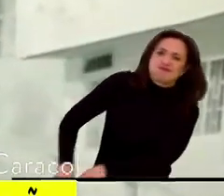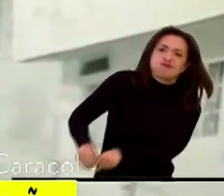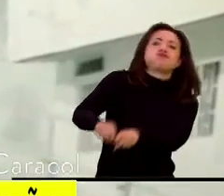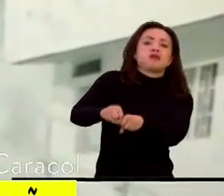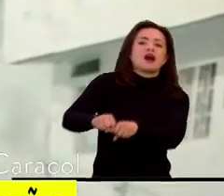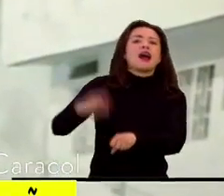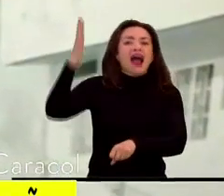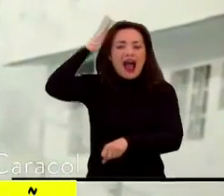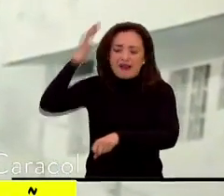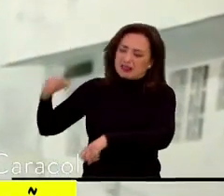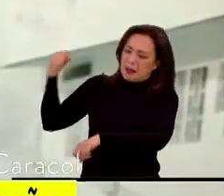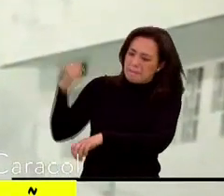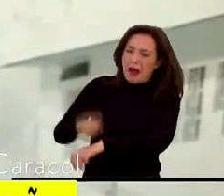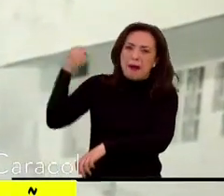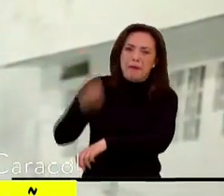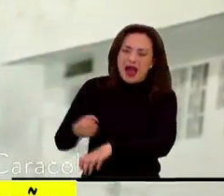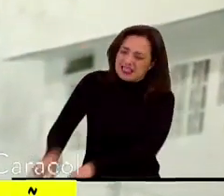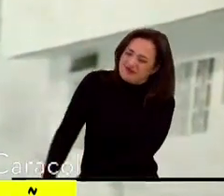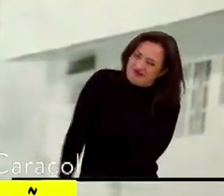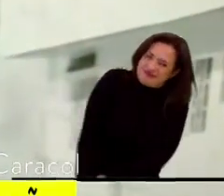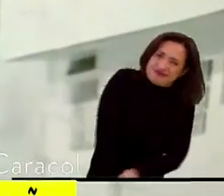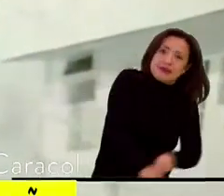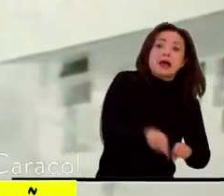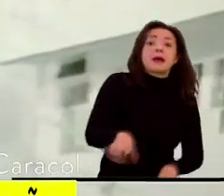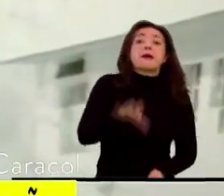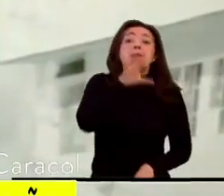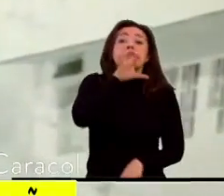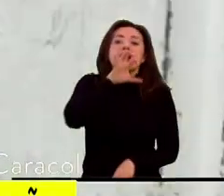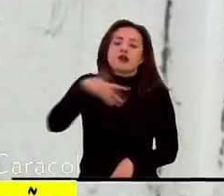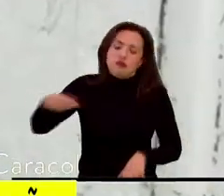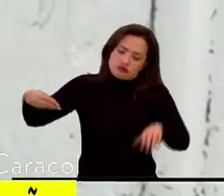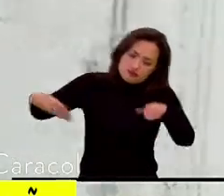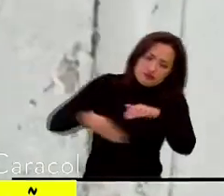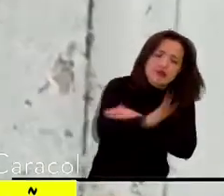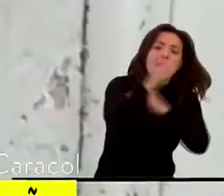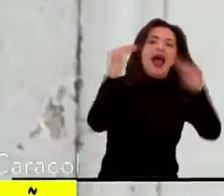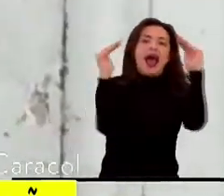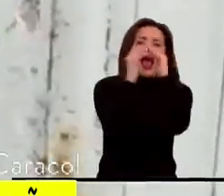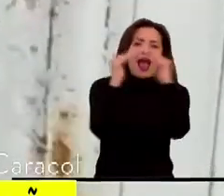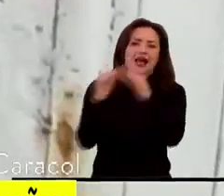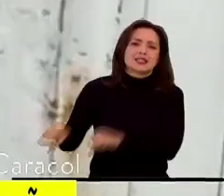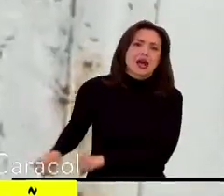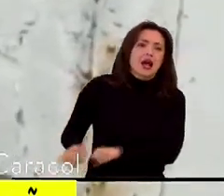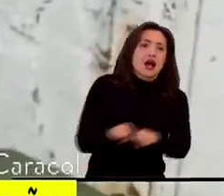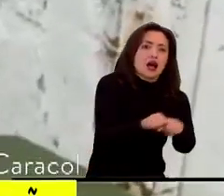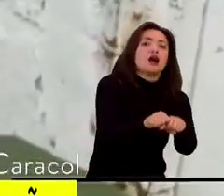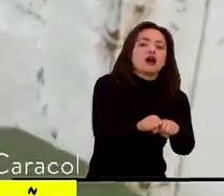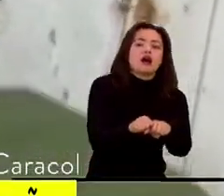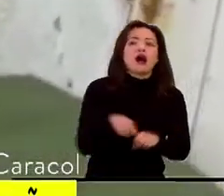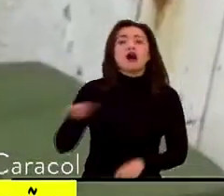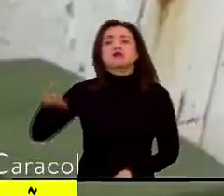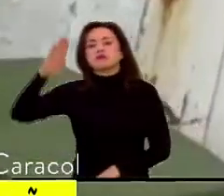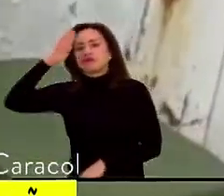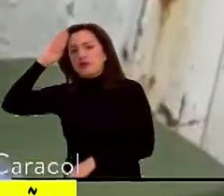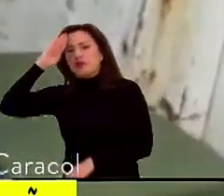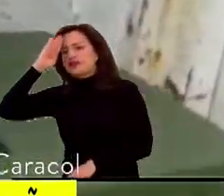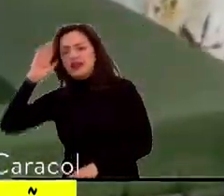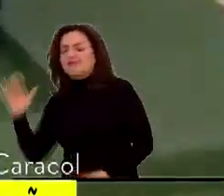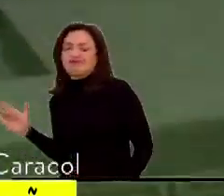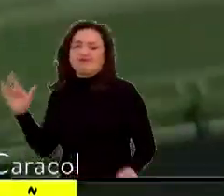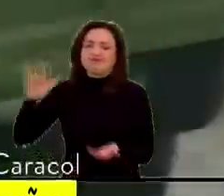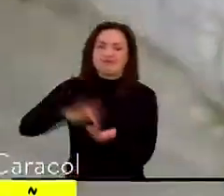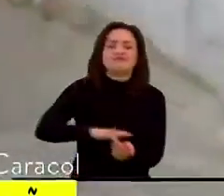la cabeza, lo arrastra y minutos después el perro es ingresado a la vivienda nuevamente. Ante esto, las autoridades